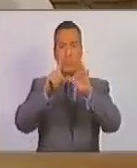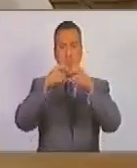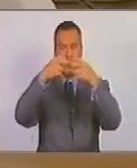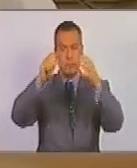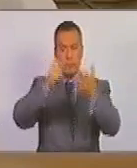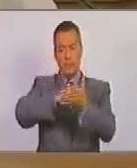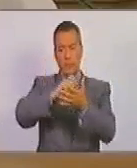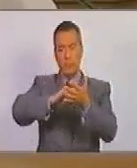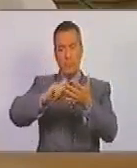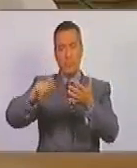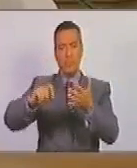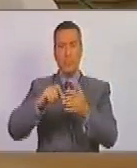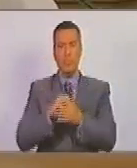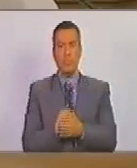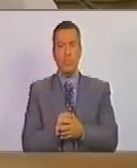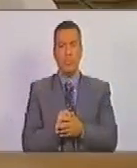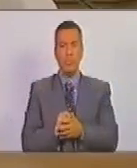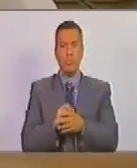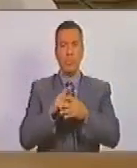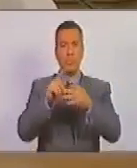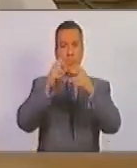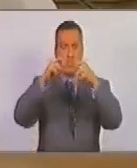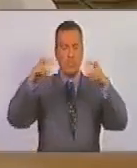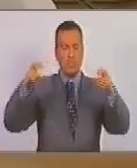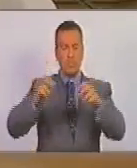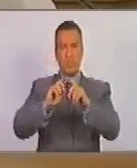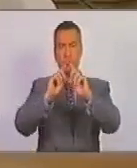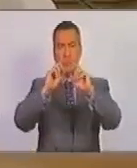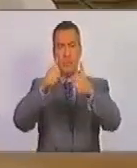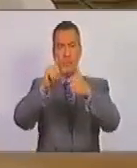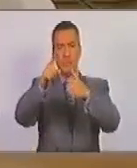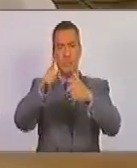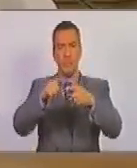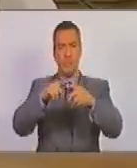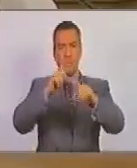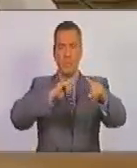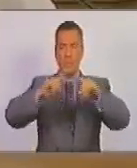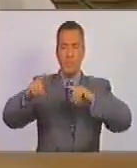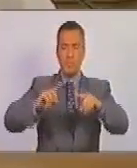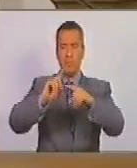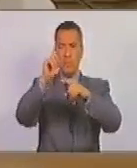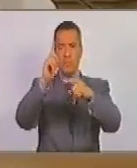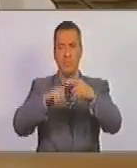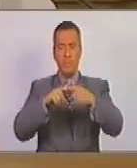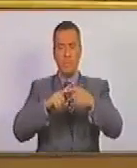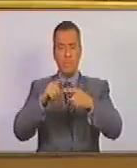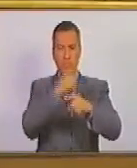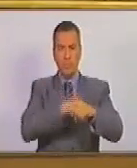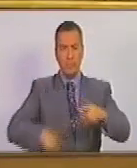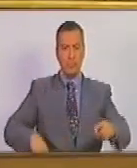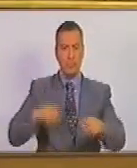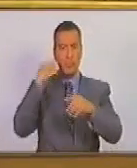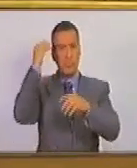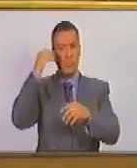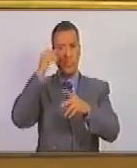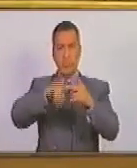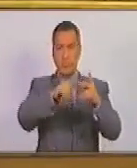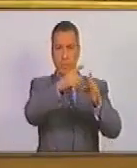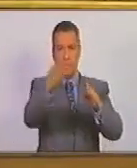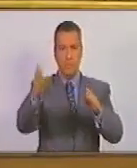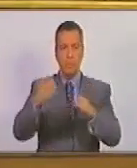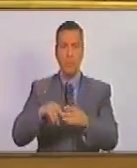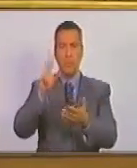queda redactado en los siguientes términos. Epígrafe, principios rectores. Es todo, ciudadano presidente. En consideración el epígrafe.